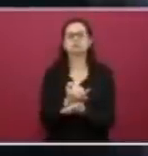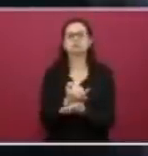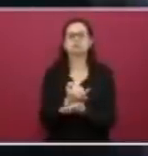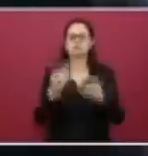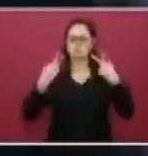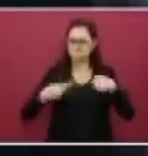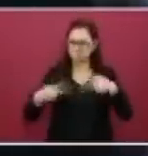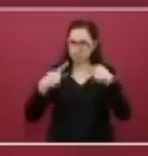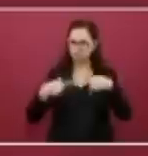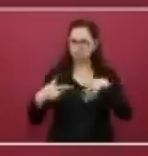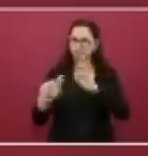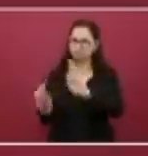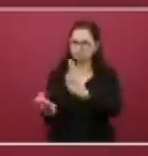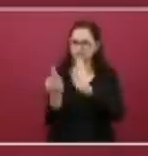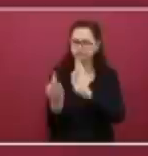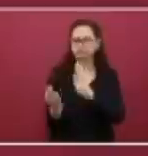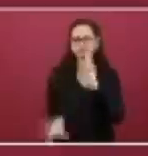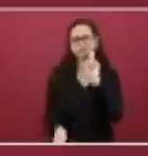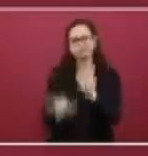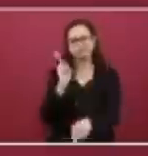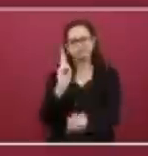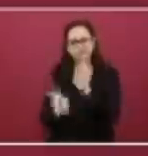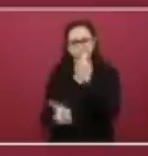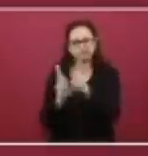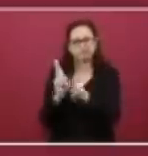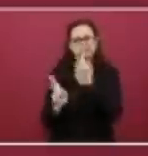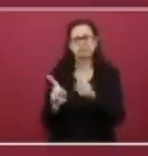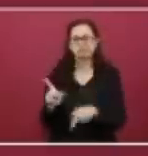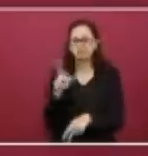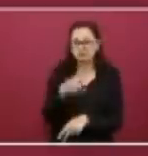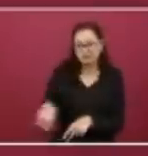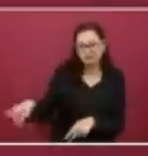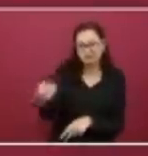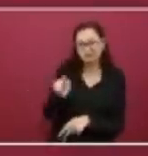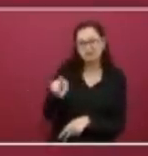gente son los afectados